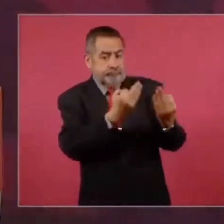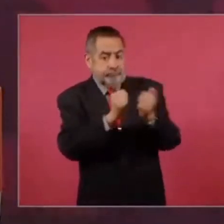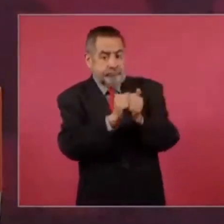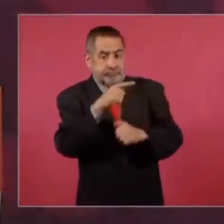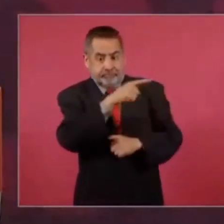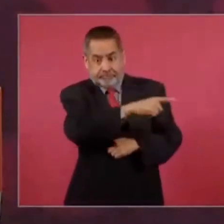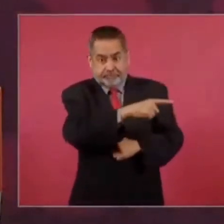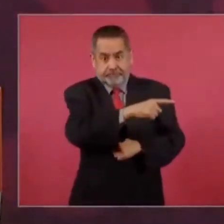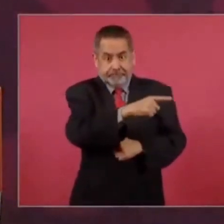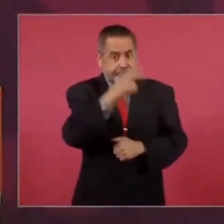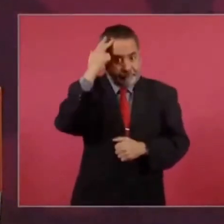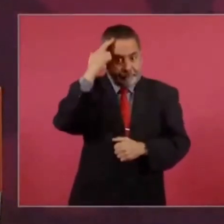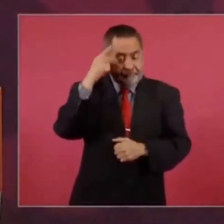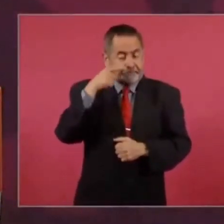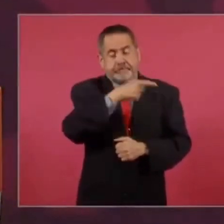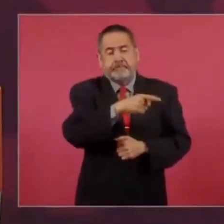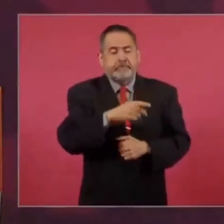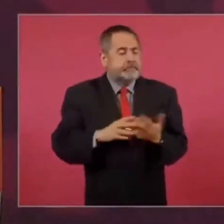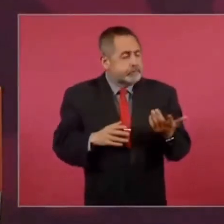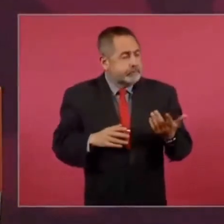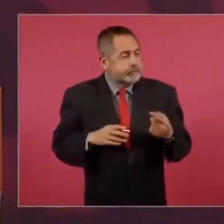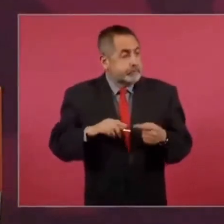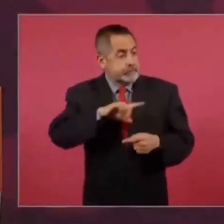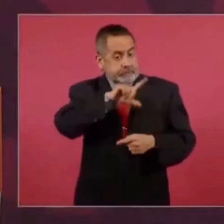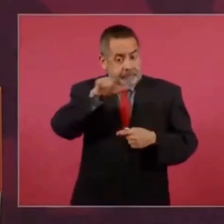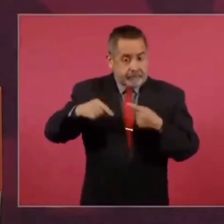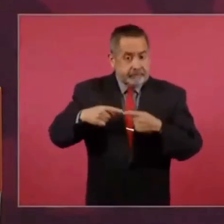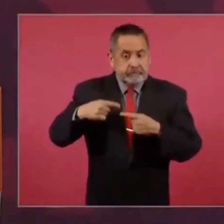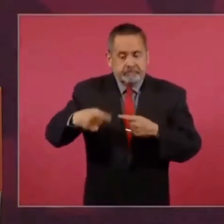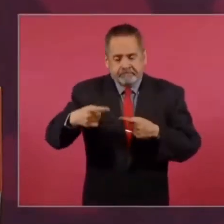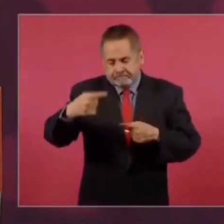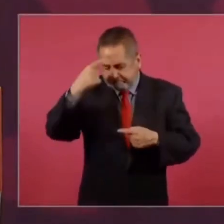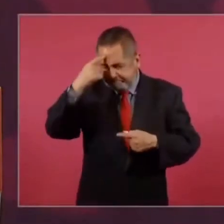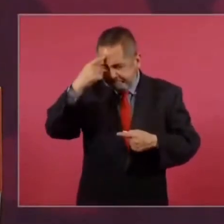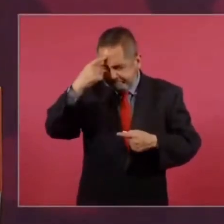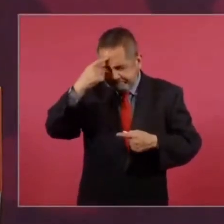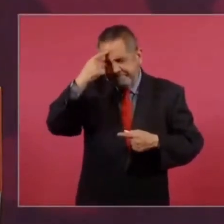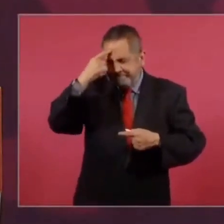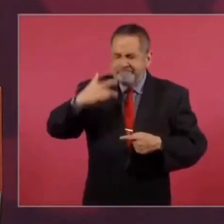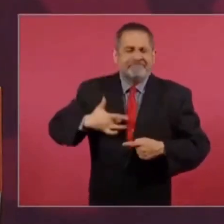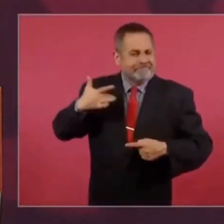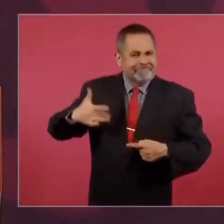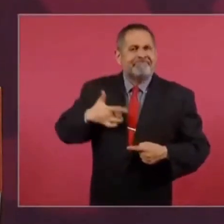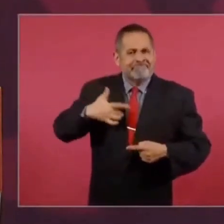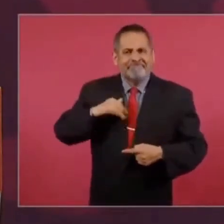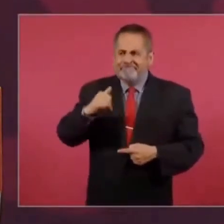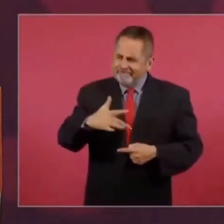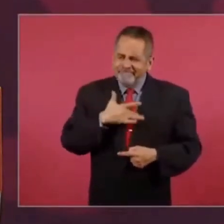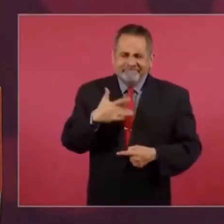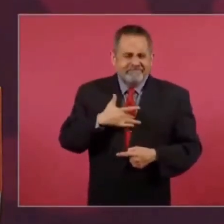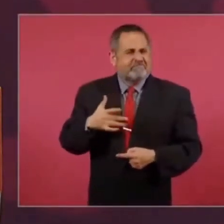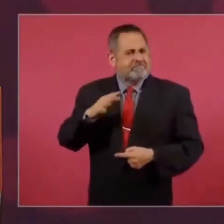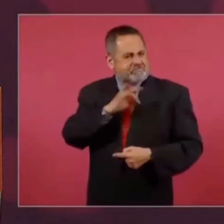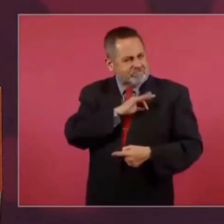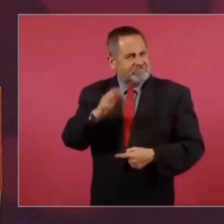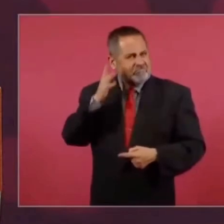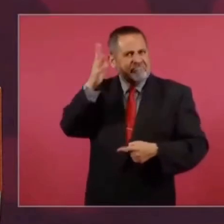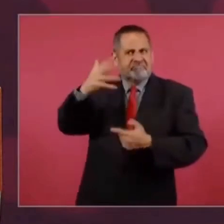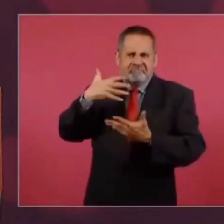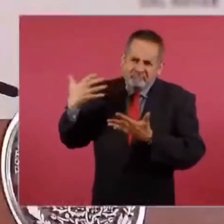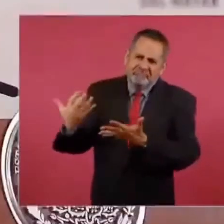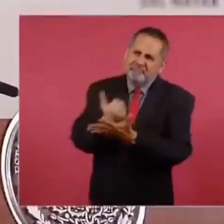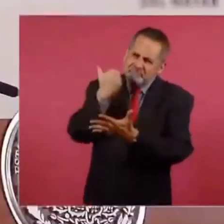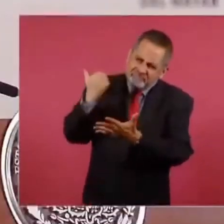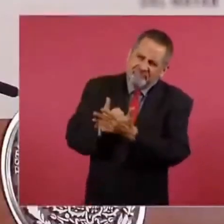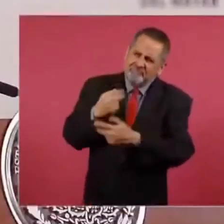él se han multiplicado mis esperanzas de triunfo. Hasta ahí